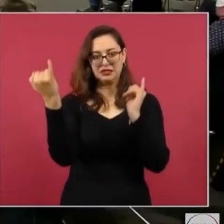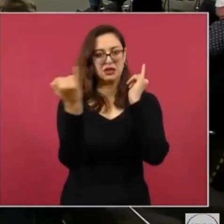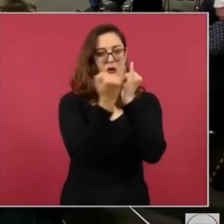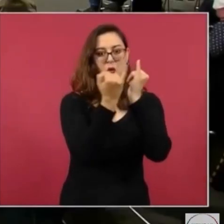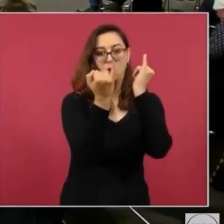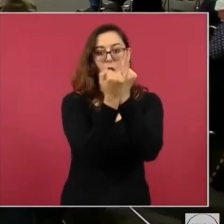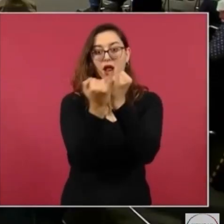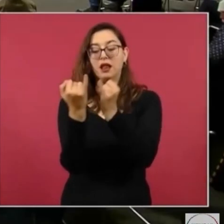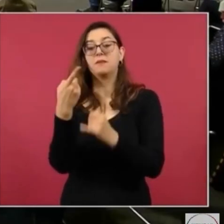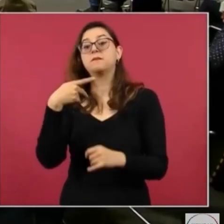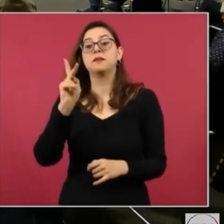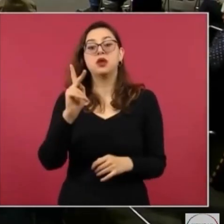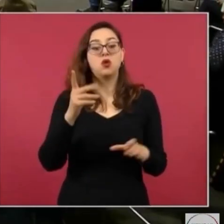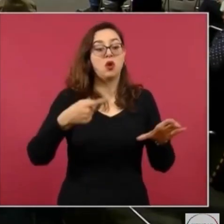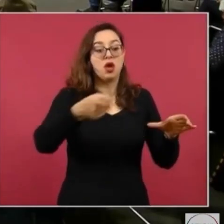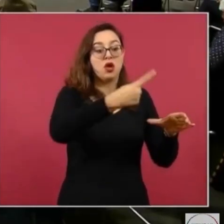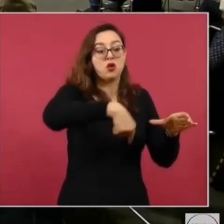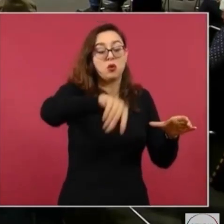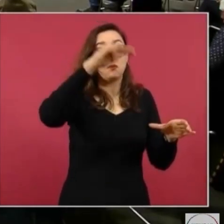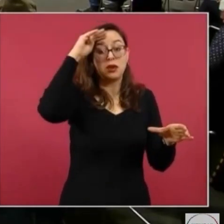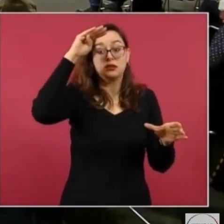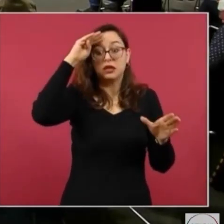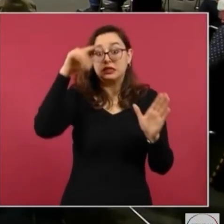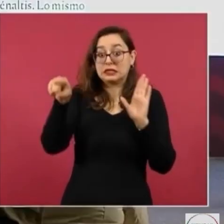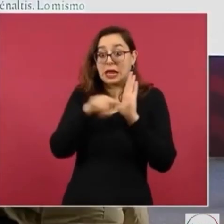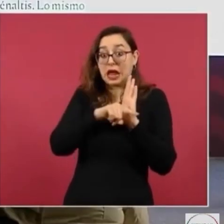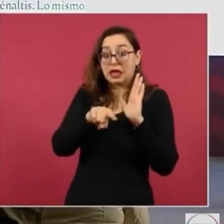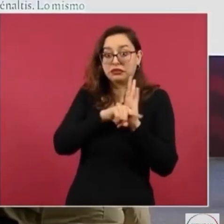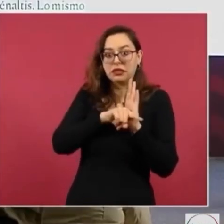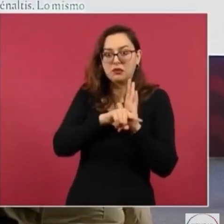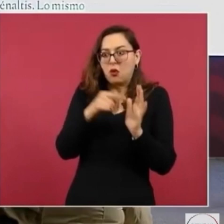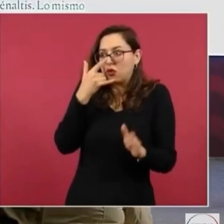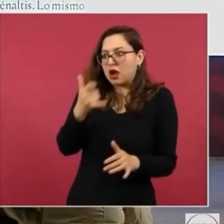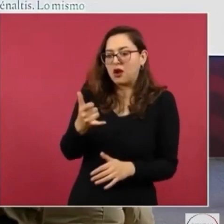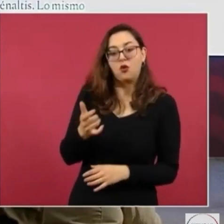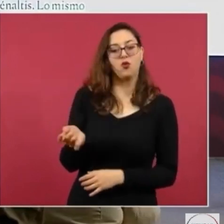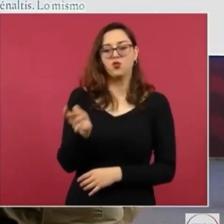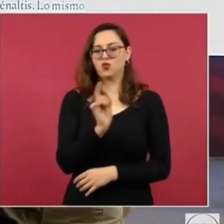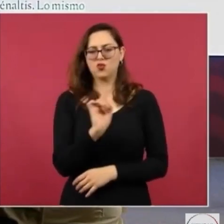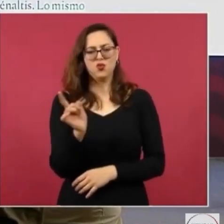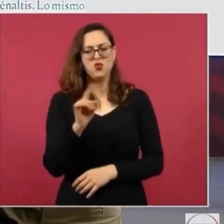ellos no lo ven como algo raro